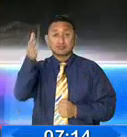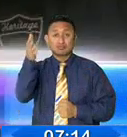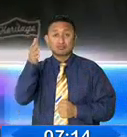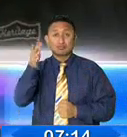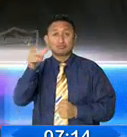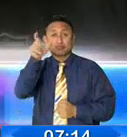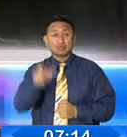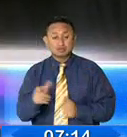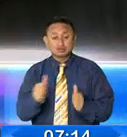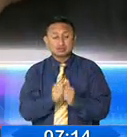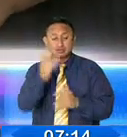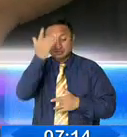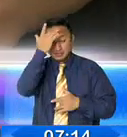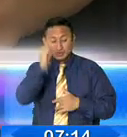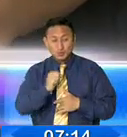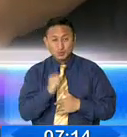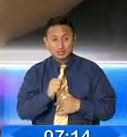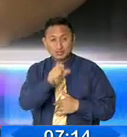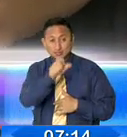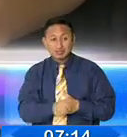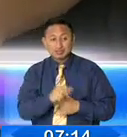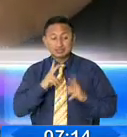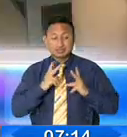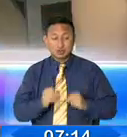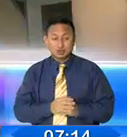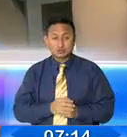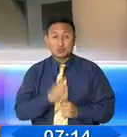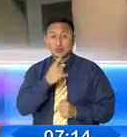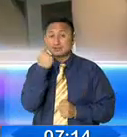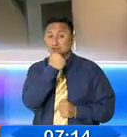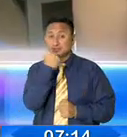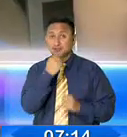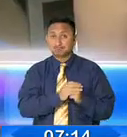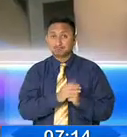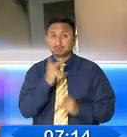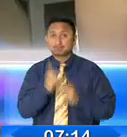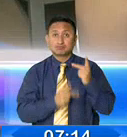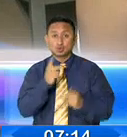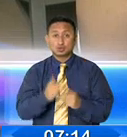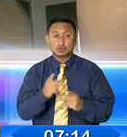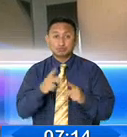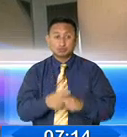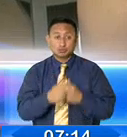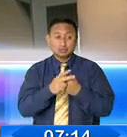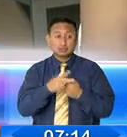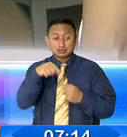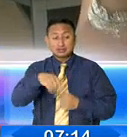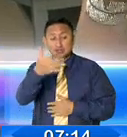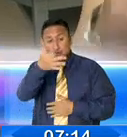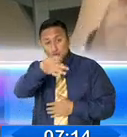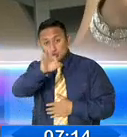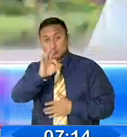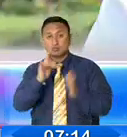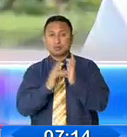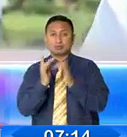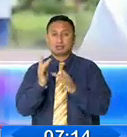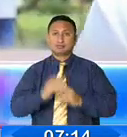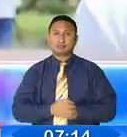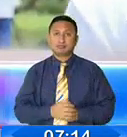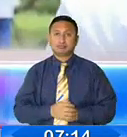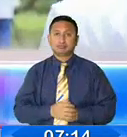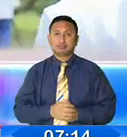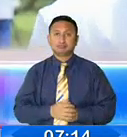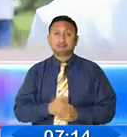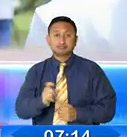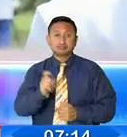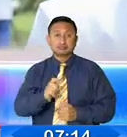enfermedades catastróficas y personal de salud como odontólogos. El proceso podría arrancar este 19 de abril. Y necesitamos no solamente a